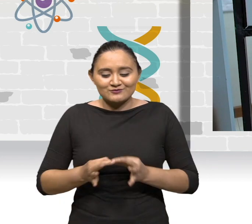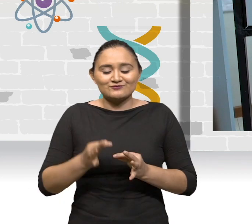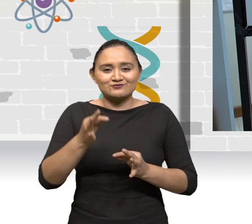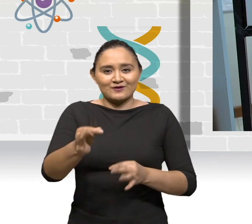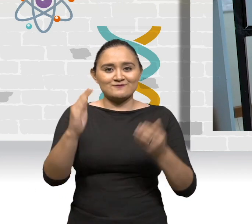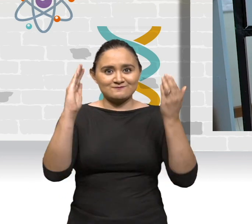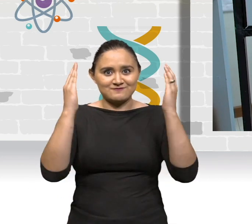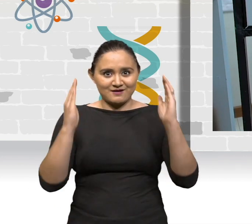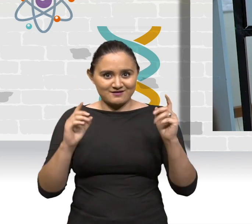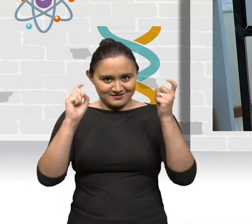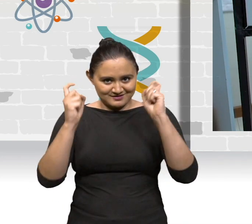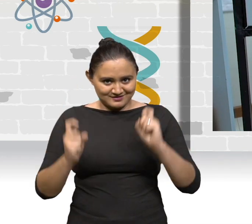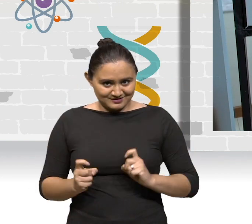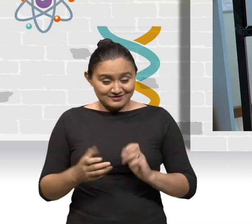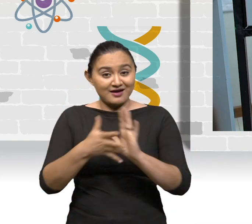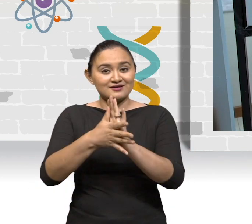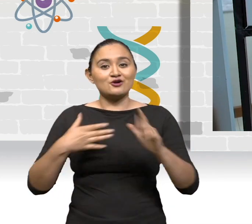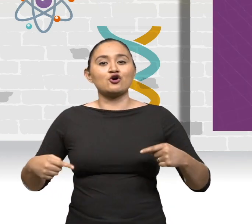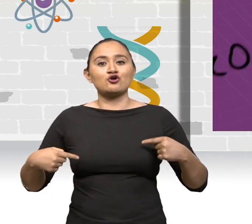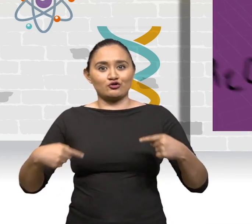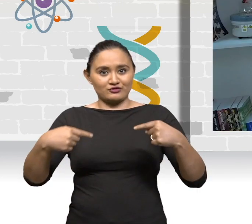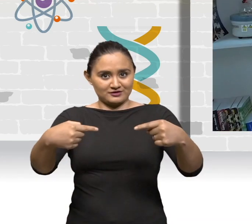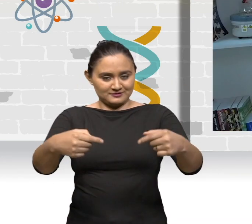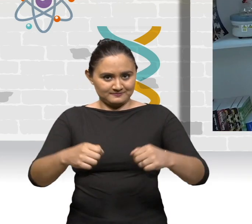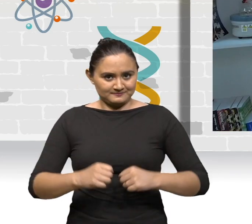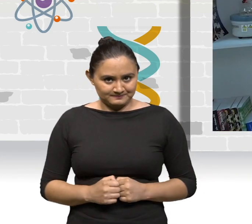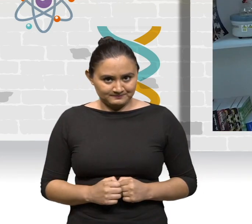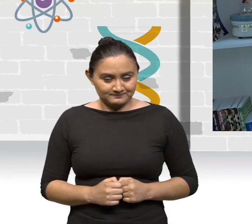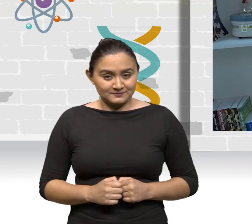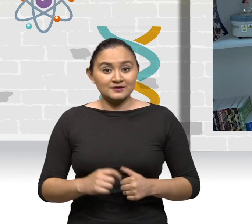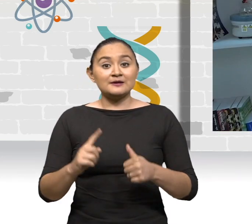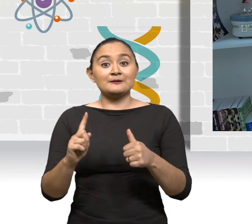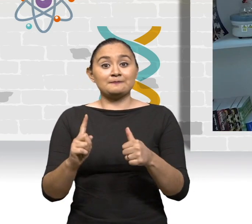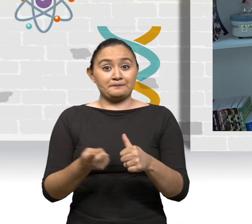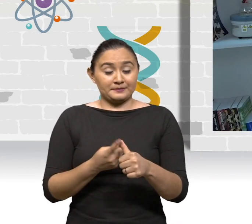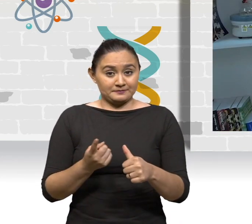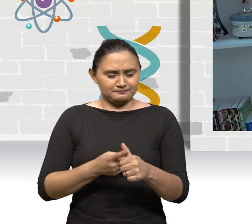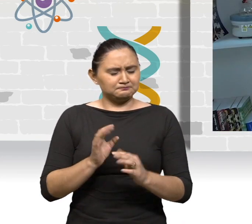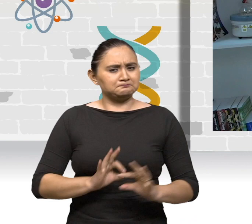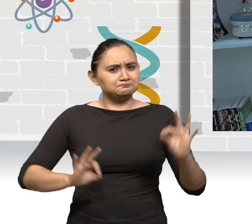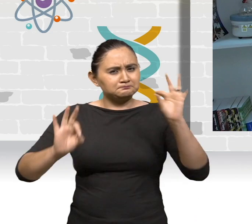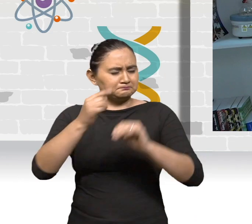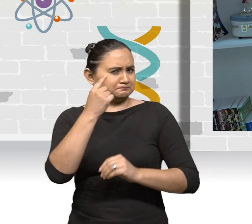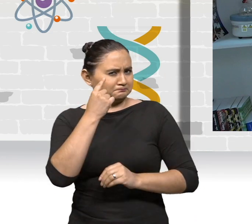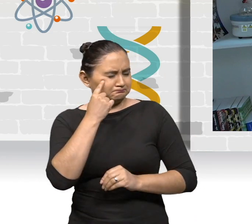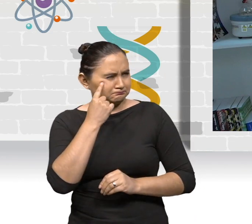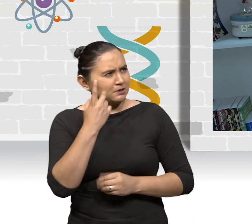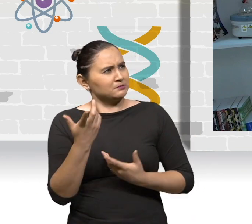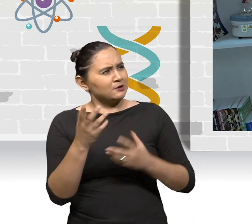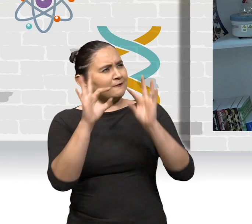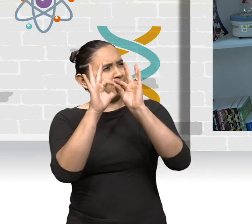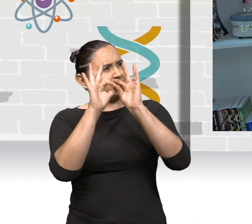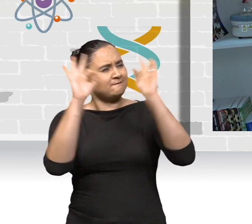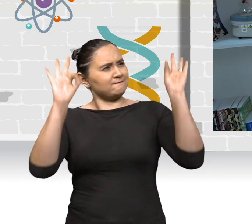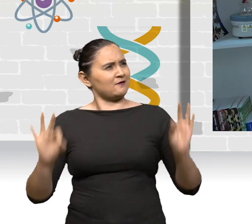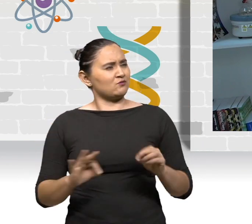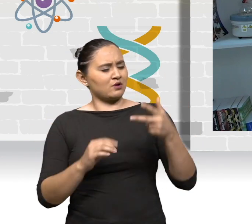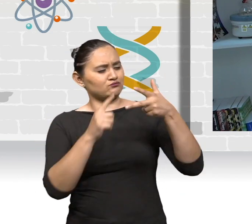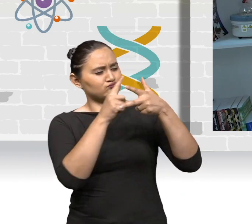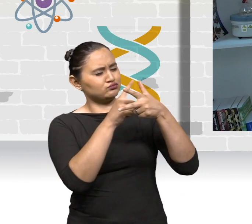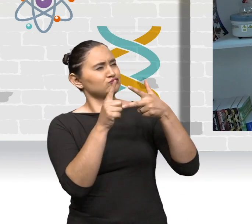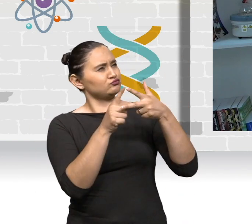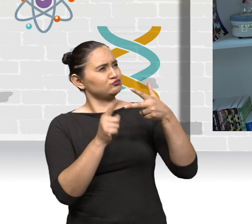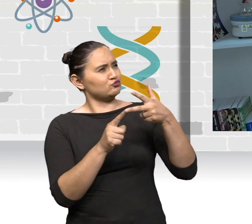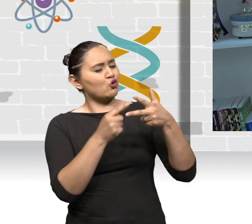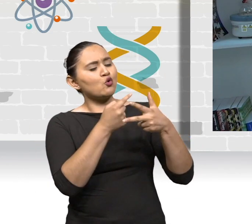gravedad actúa como la aceleración constante. Tienes que identificar cuál de las tres ecuaciones que ya conoces se